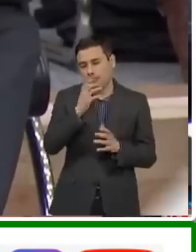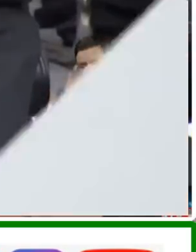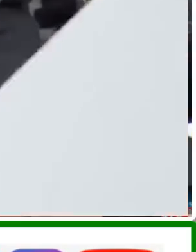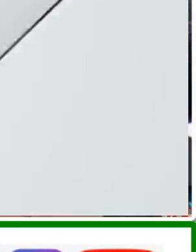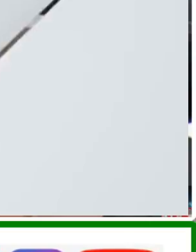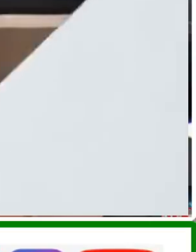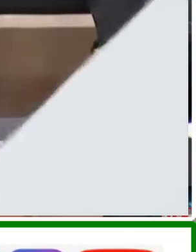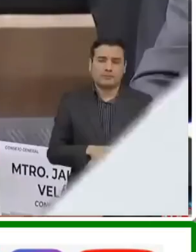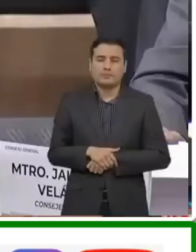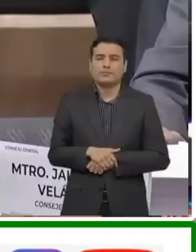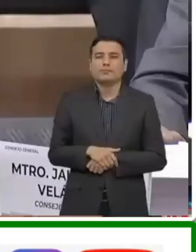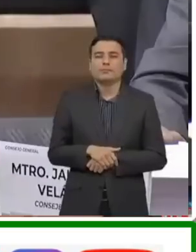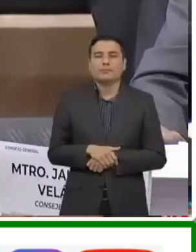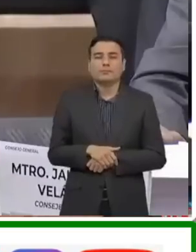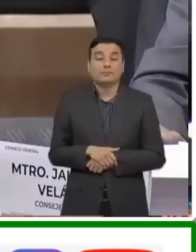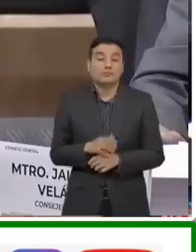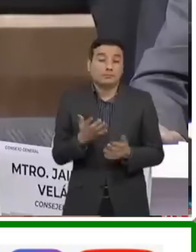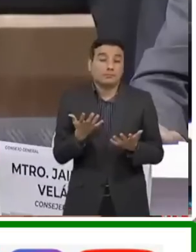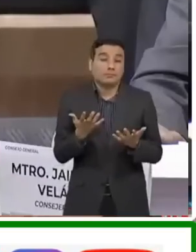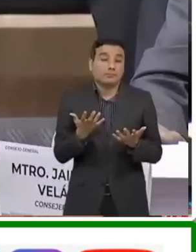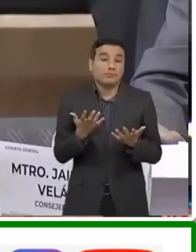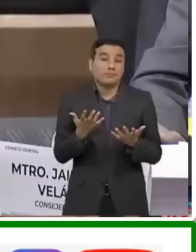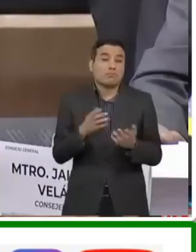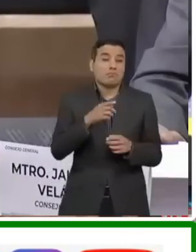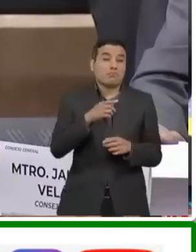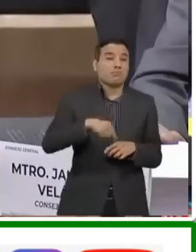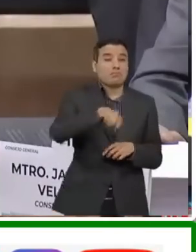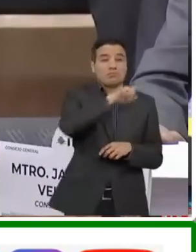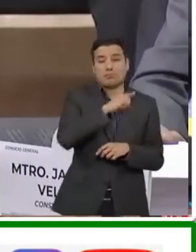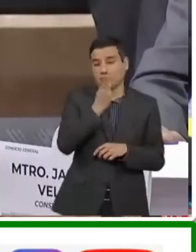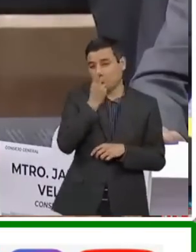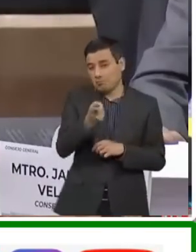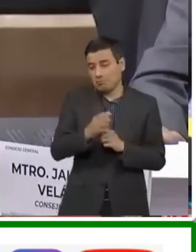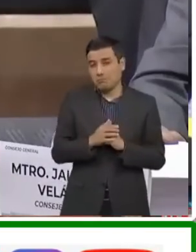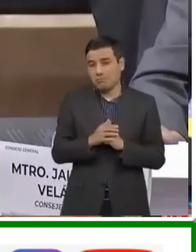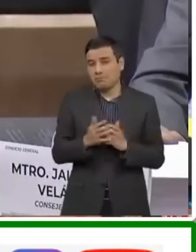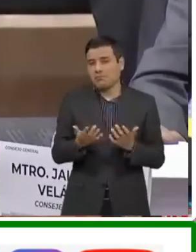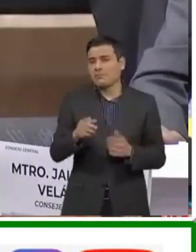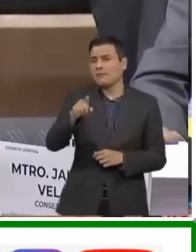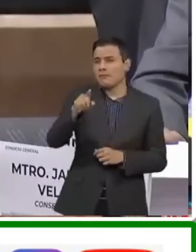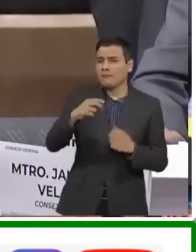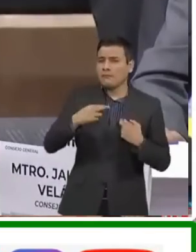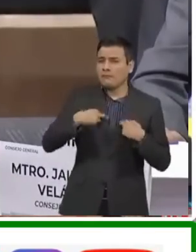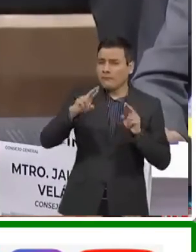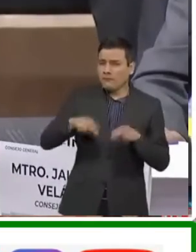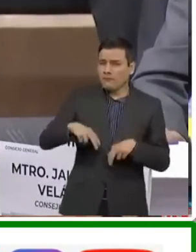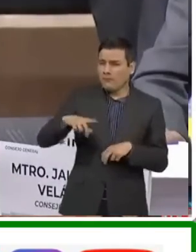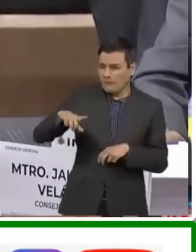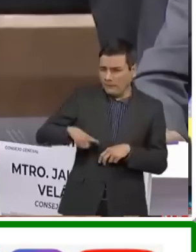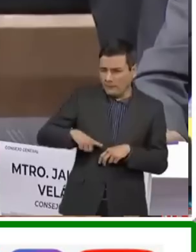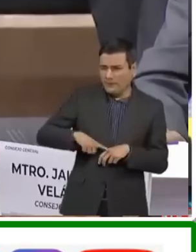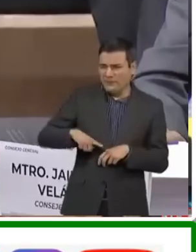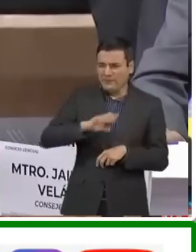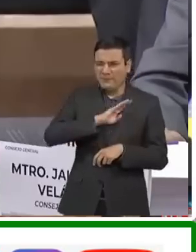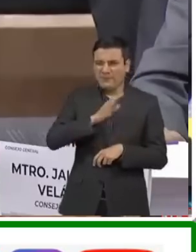irresponsable. Es tan absurdo que vienen a decir que hasta la representante del gobierno español, Cayetana, que